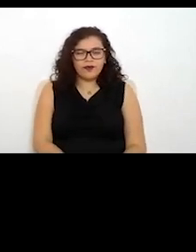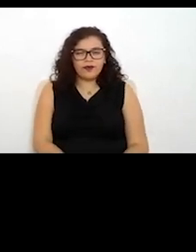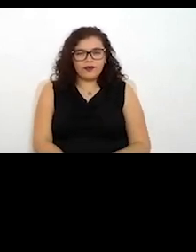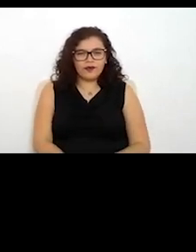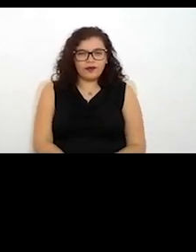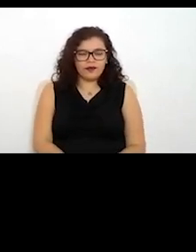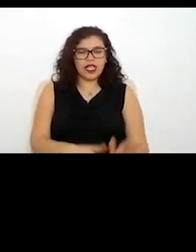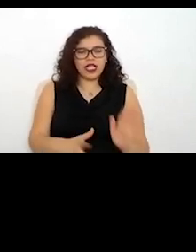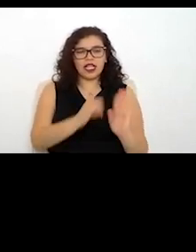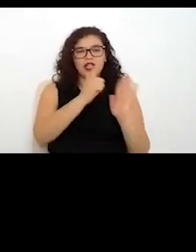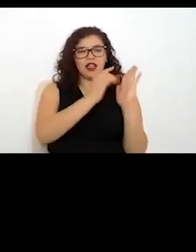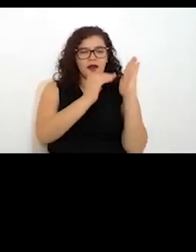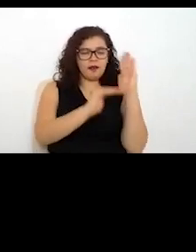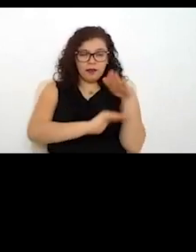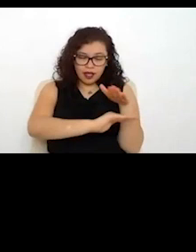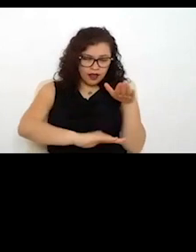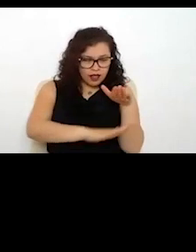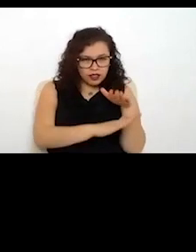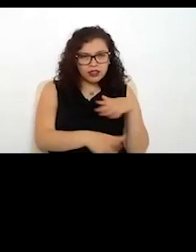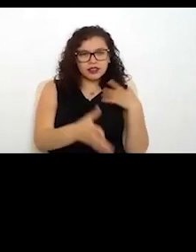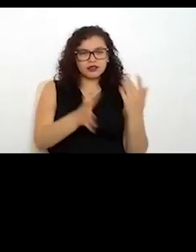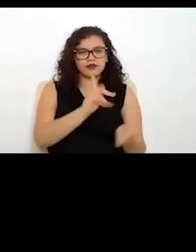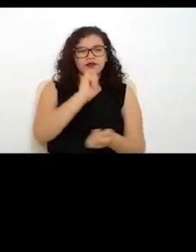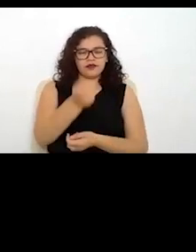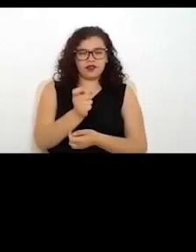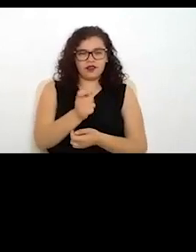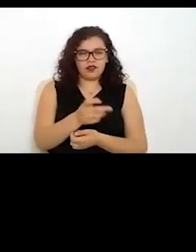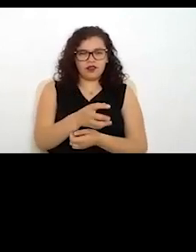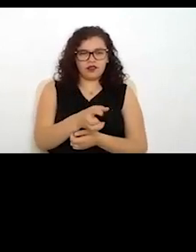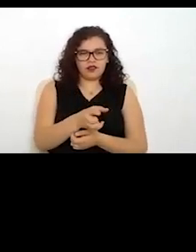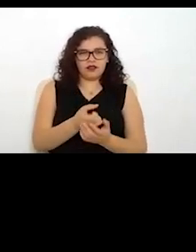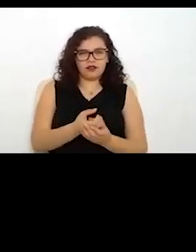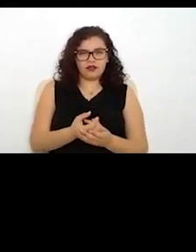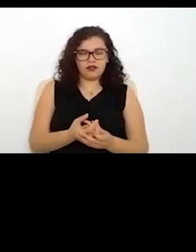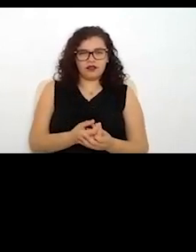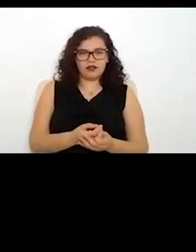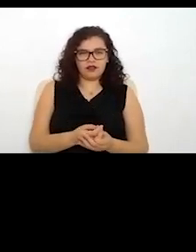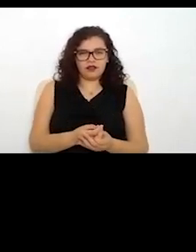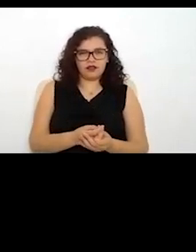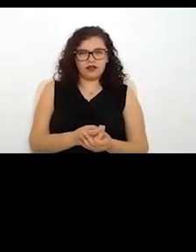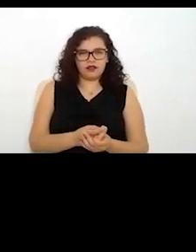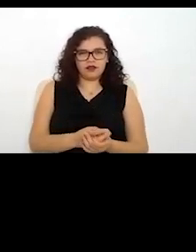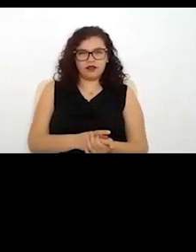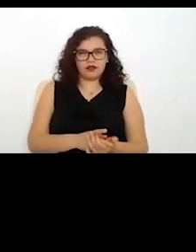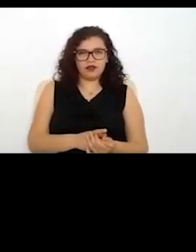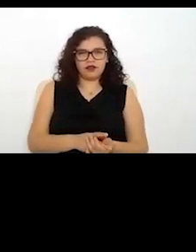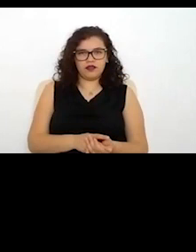leyes de mínimos, quiere decir que son disposiciones por las cuales, ¿me escucha